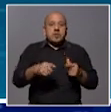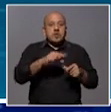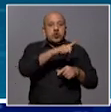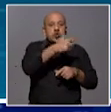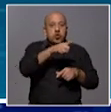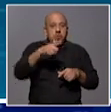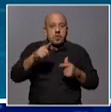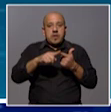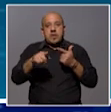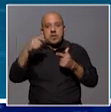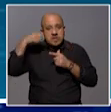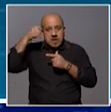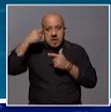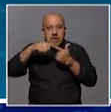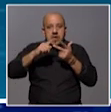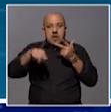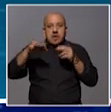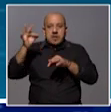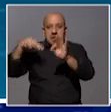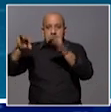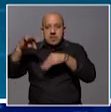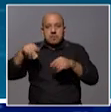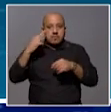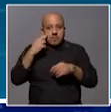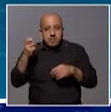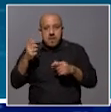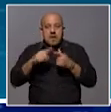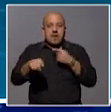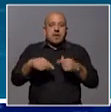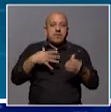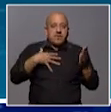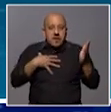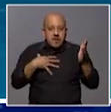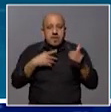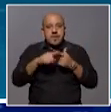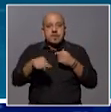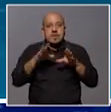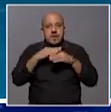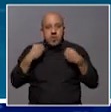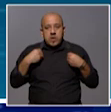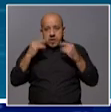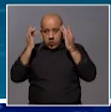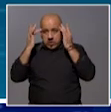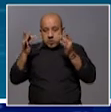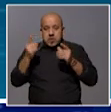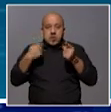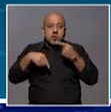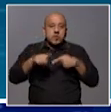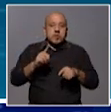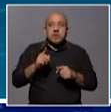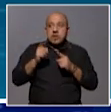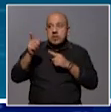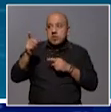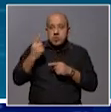comerciales los cines teatros boliches bailables y sobre todo las escuelas entonces digamos que